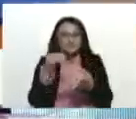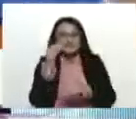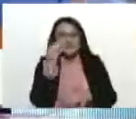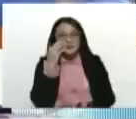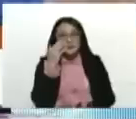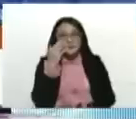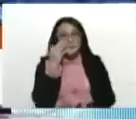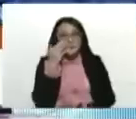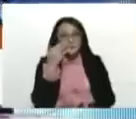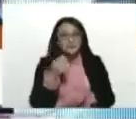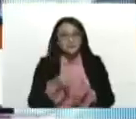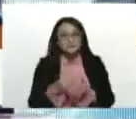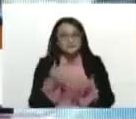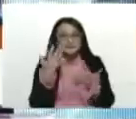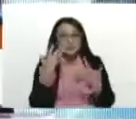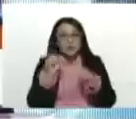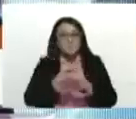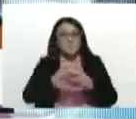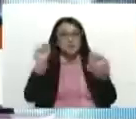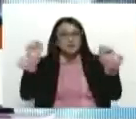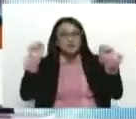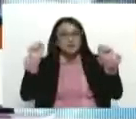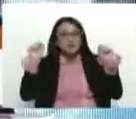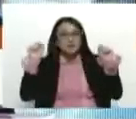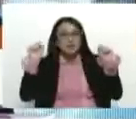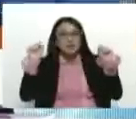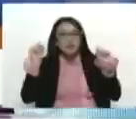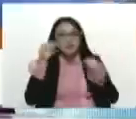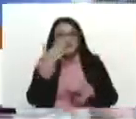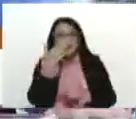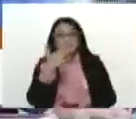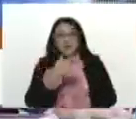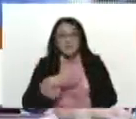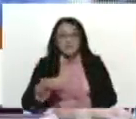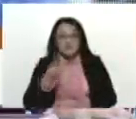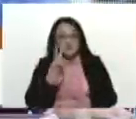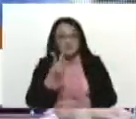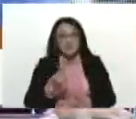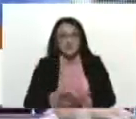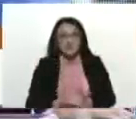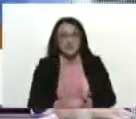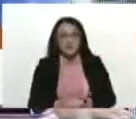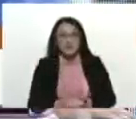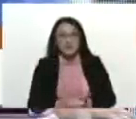o con drones pero se vio la explosión de un dron exactamente al frente del presidente